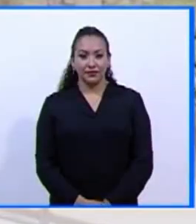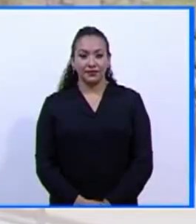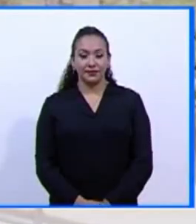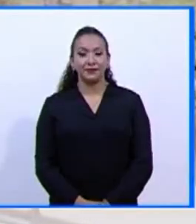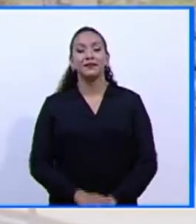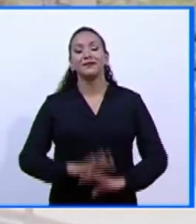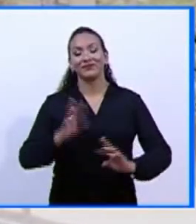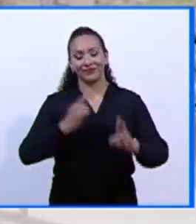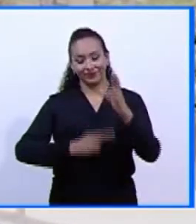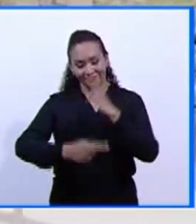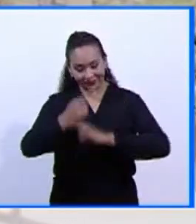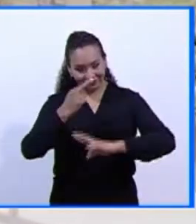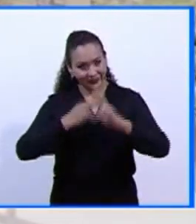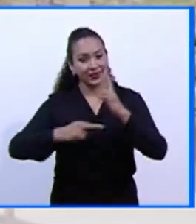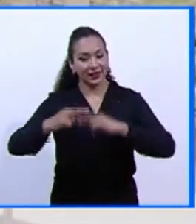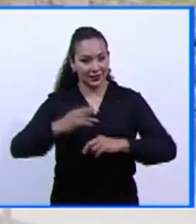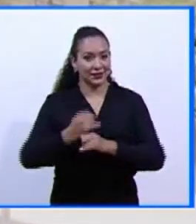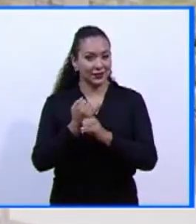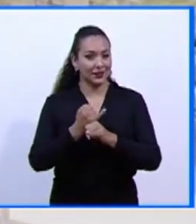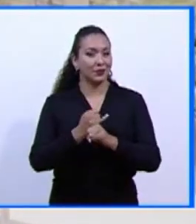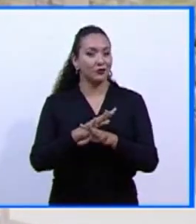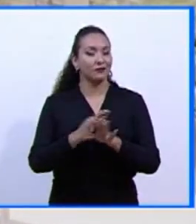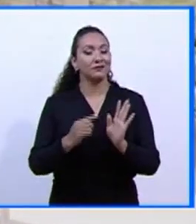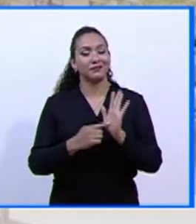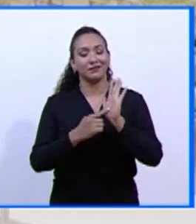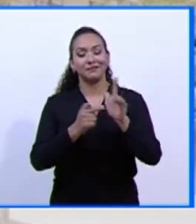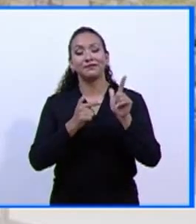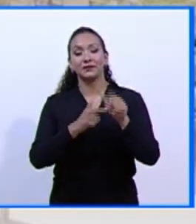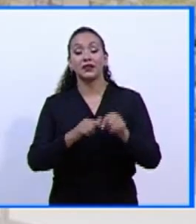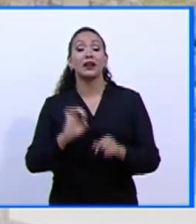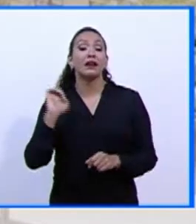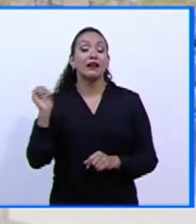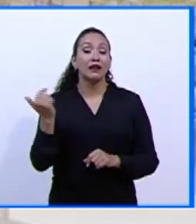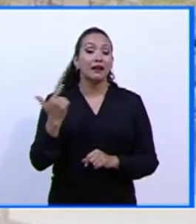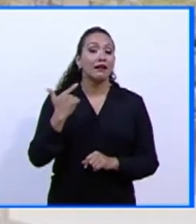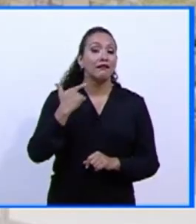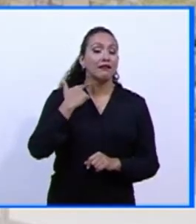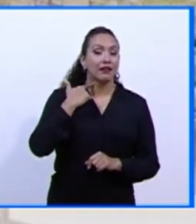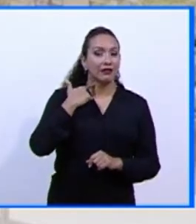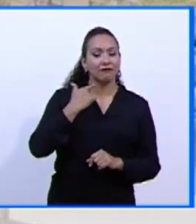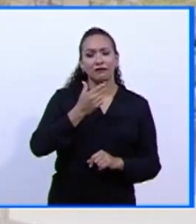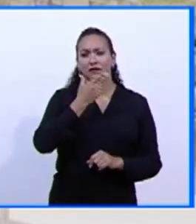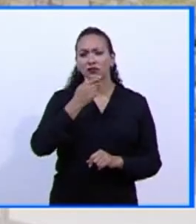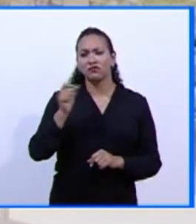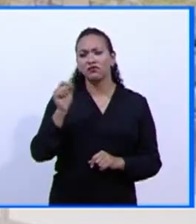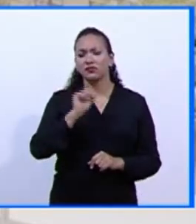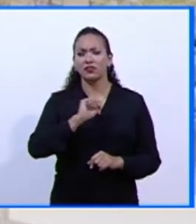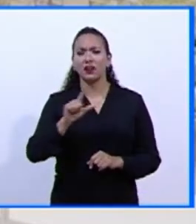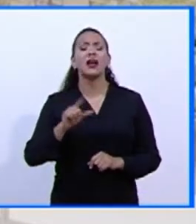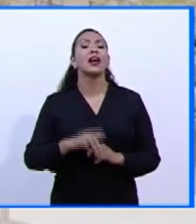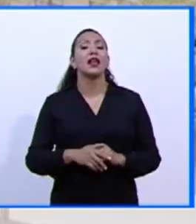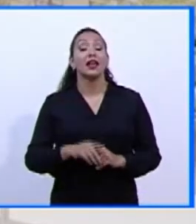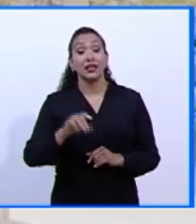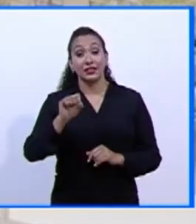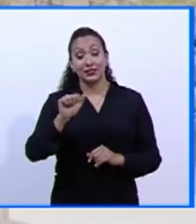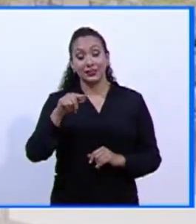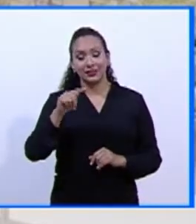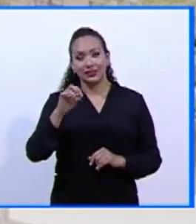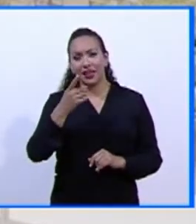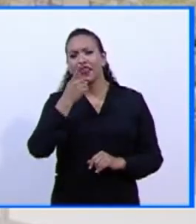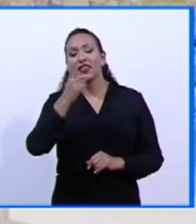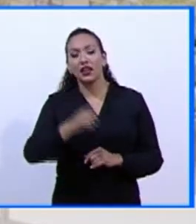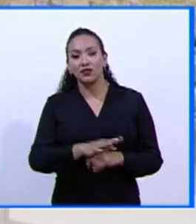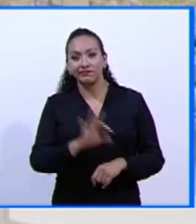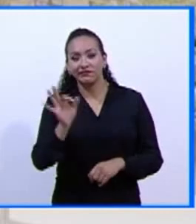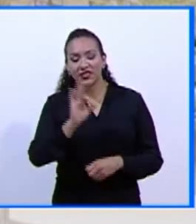Ya estamos de regreso en este corte informativo. El ex diplomático Bernardo Sepúlveda Amor advirtió sobre una posible